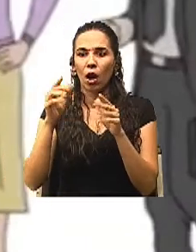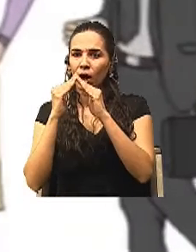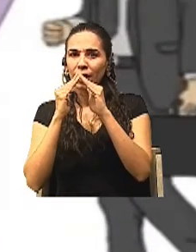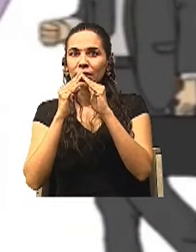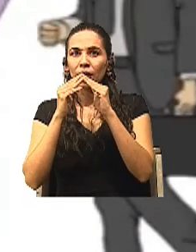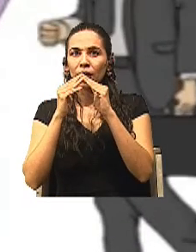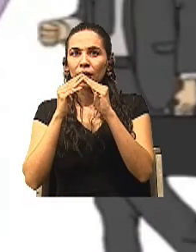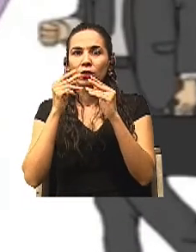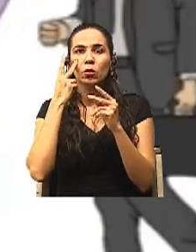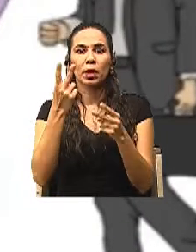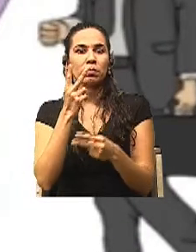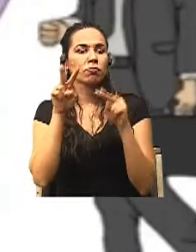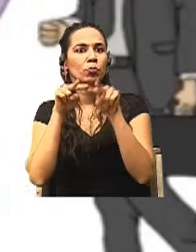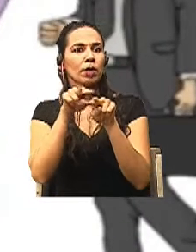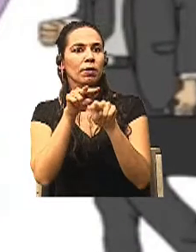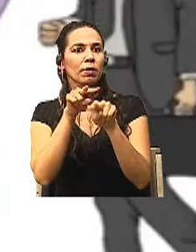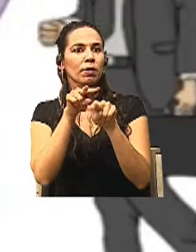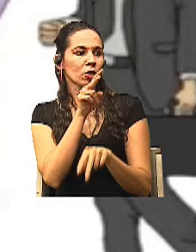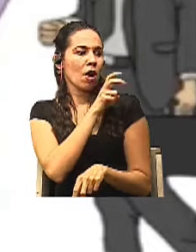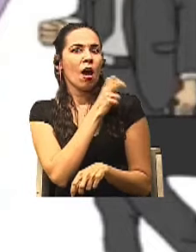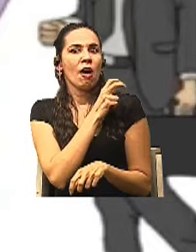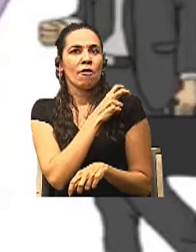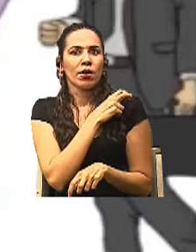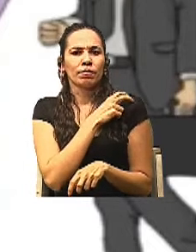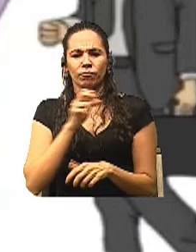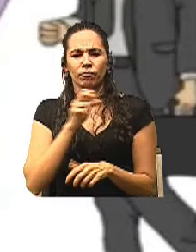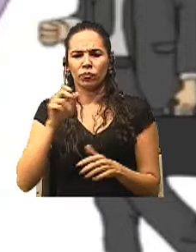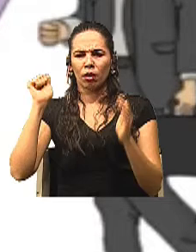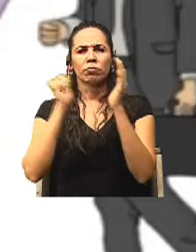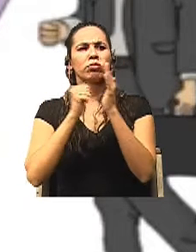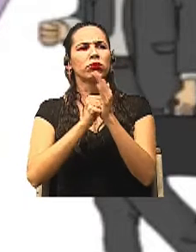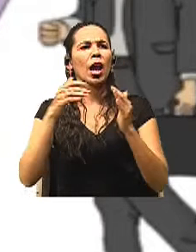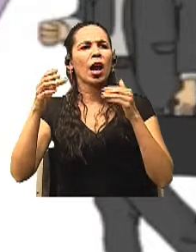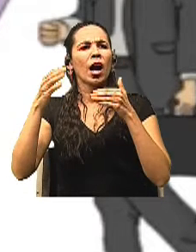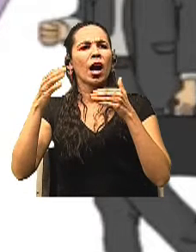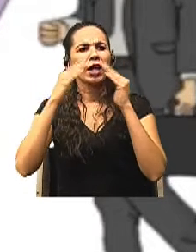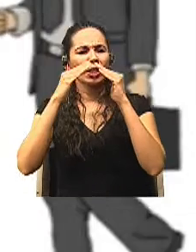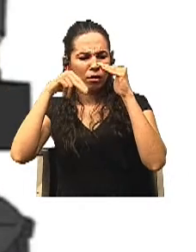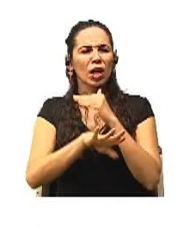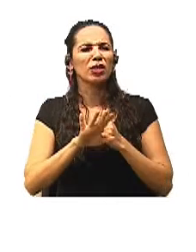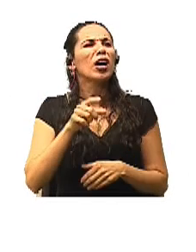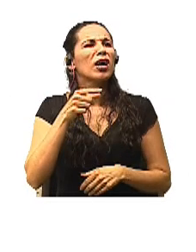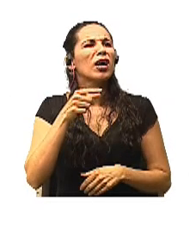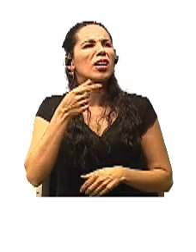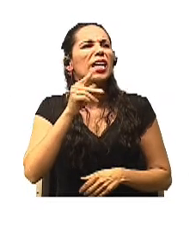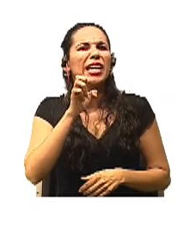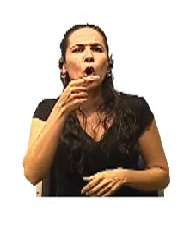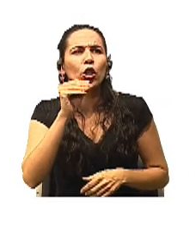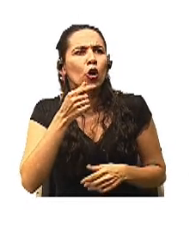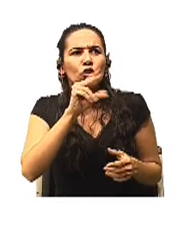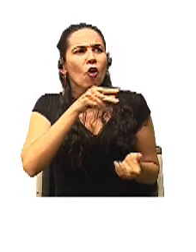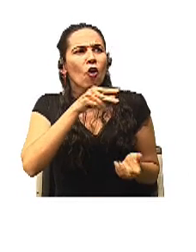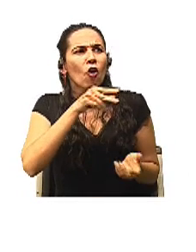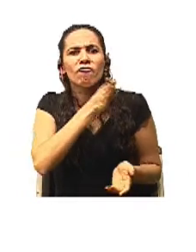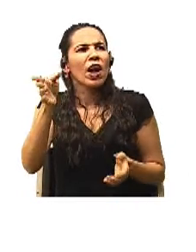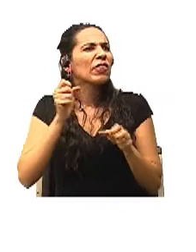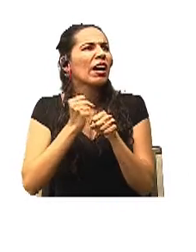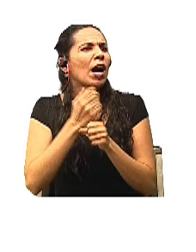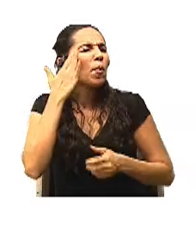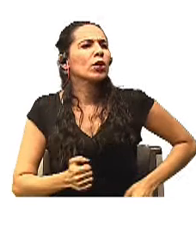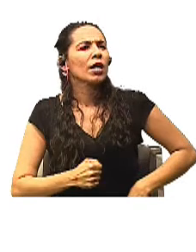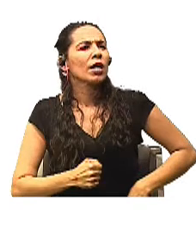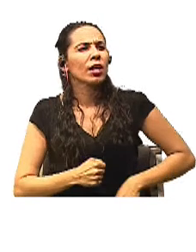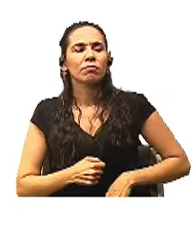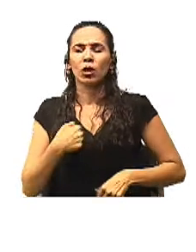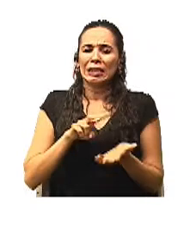al supervisor en jefe de su oficina, preguntando por qué Gregorio no se había presentado a trabajar. Impulsándose con toda su